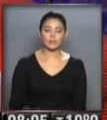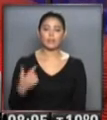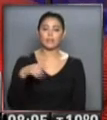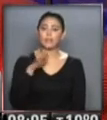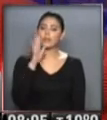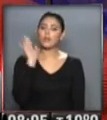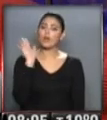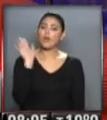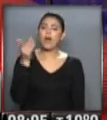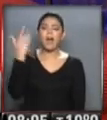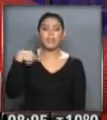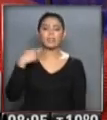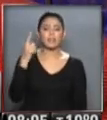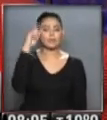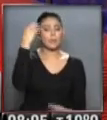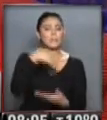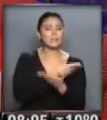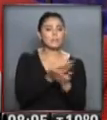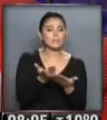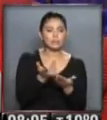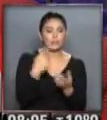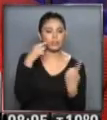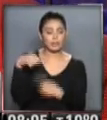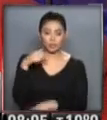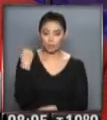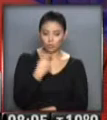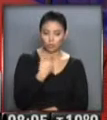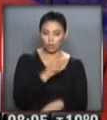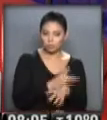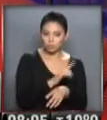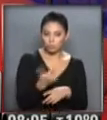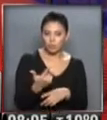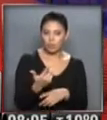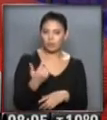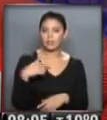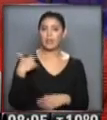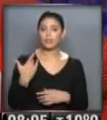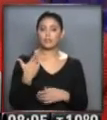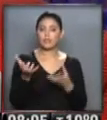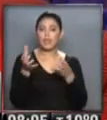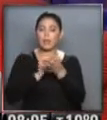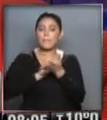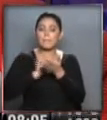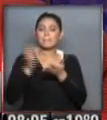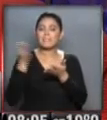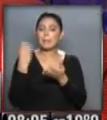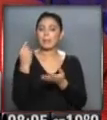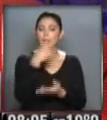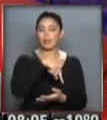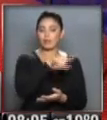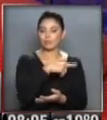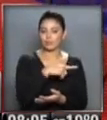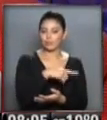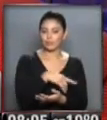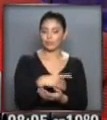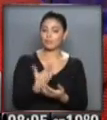Al revés de todas las obras que él hacía, nosotros no éramos actores y escribe esta obra para Vocal 5. Entonces es